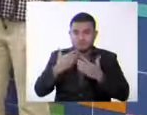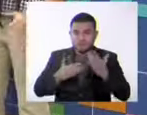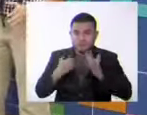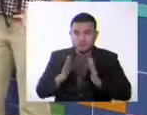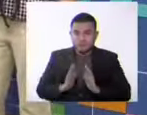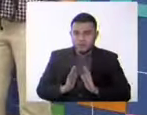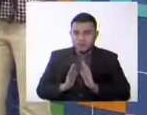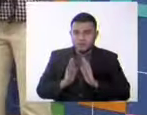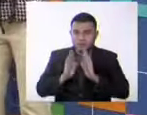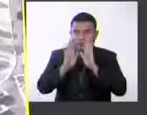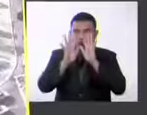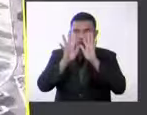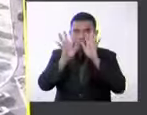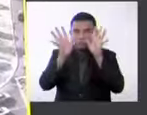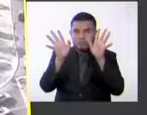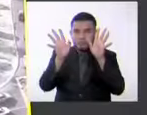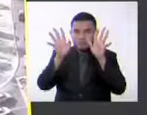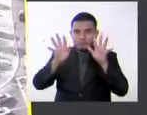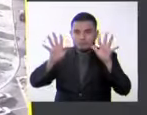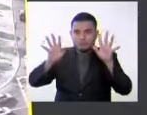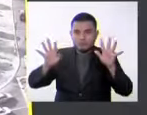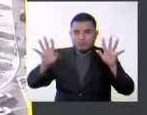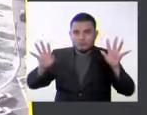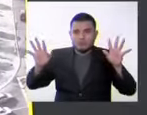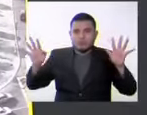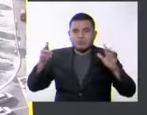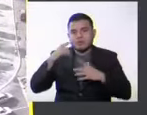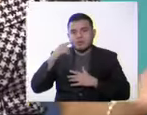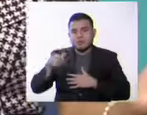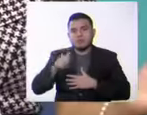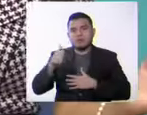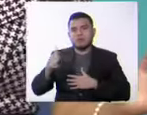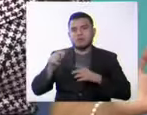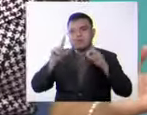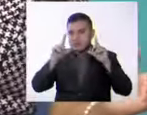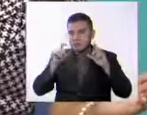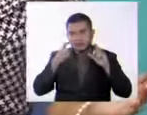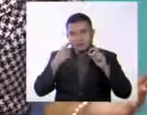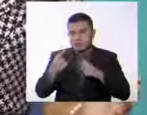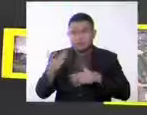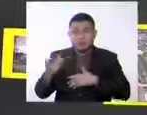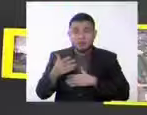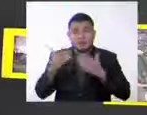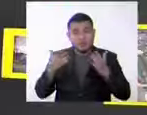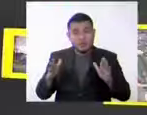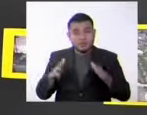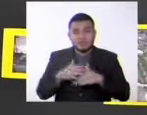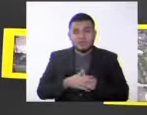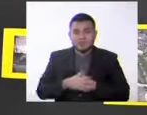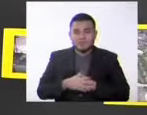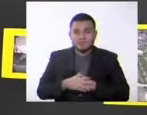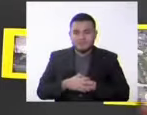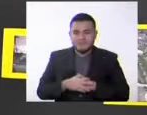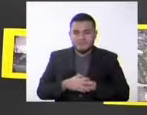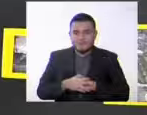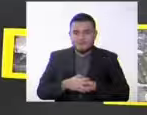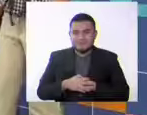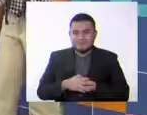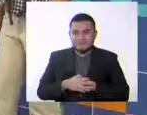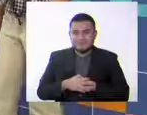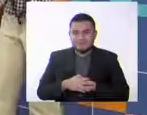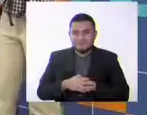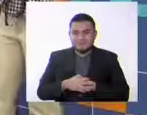Los postes, que aquí en las siguientes fotografías pues no lo podemos identificar. Hoy ya son diferentes. Hoy ya, ya están,